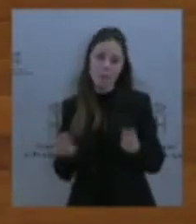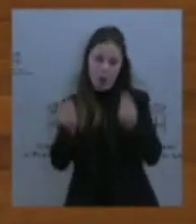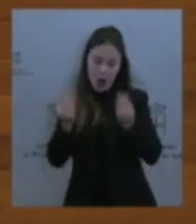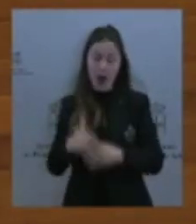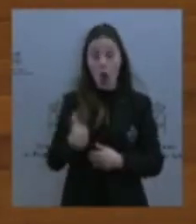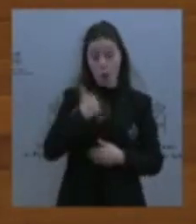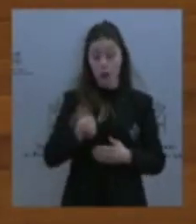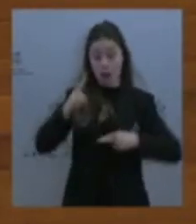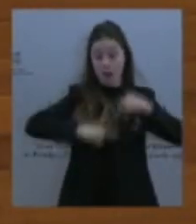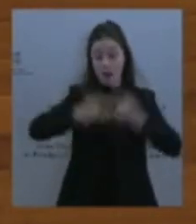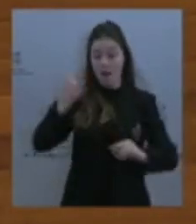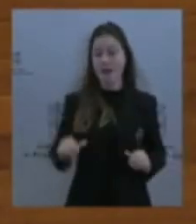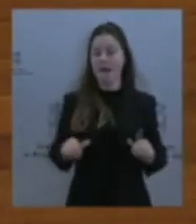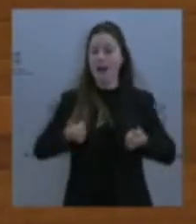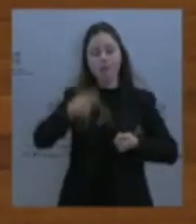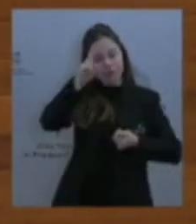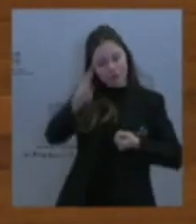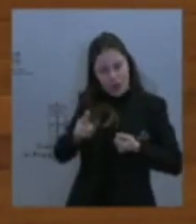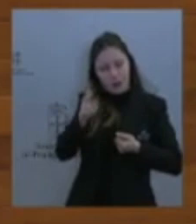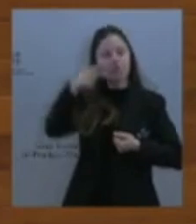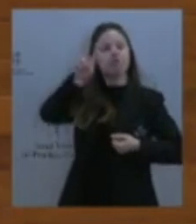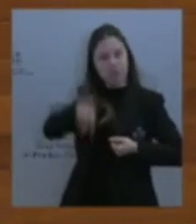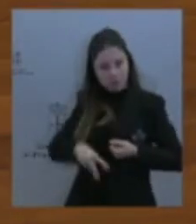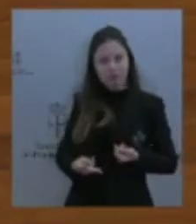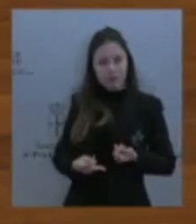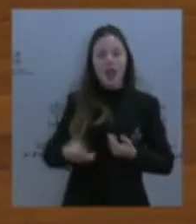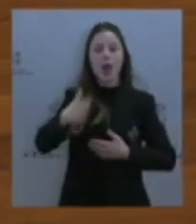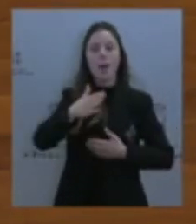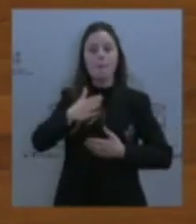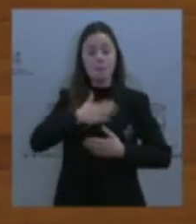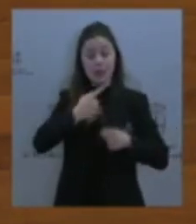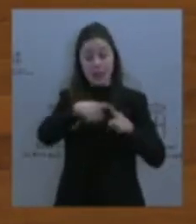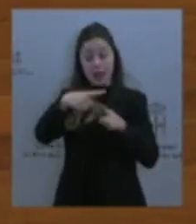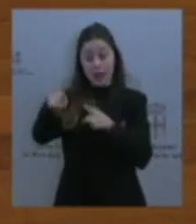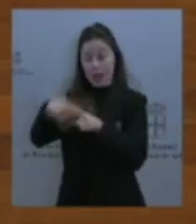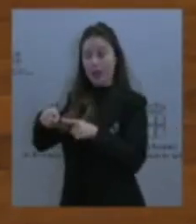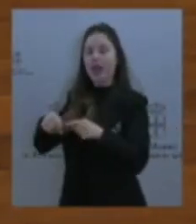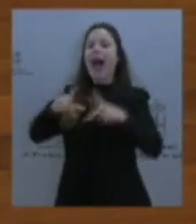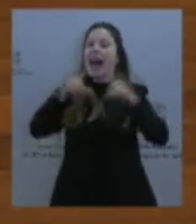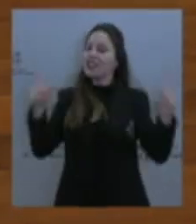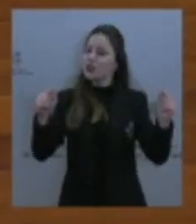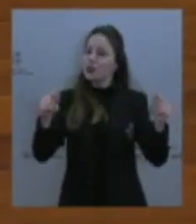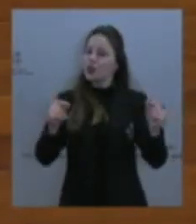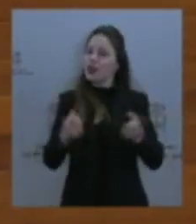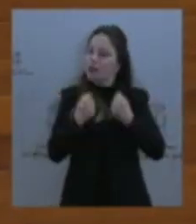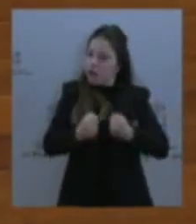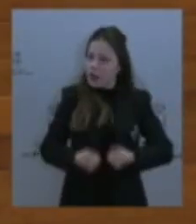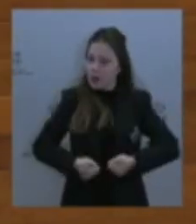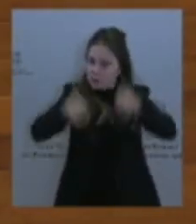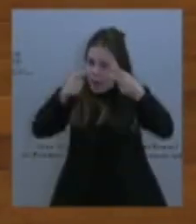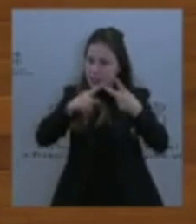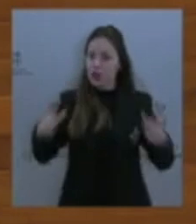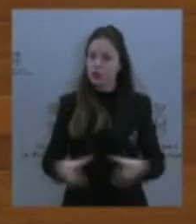y el reconocimiento de las nuestras diferencias, una Asturias más compacta, más social, más solidaria, más